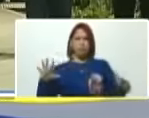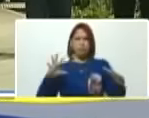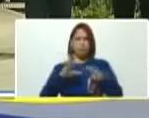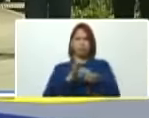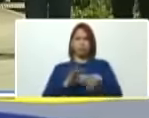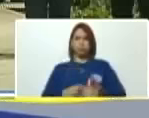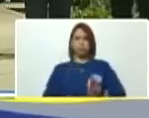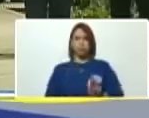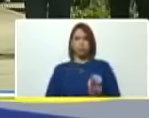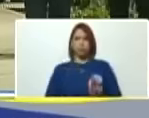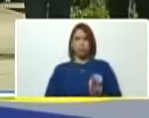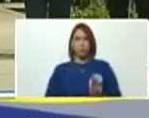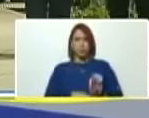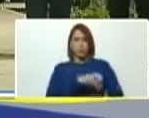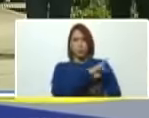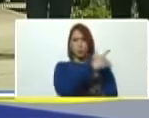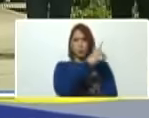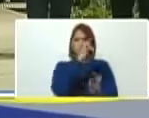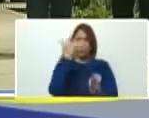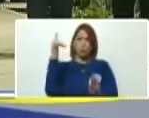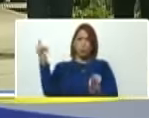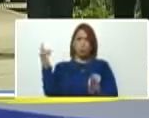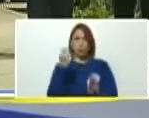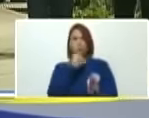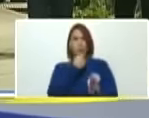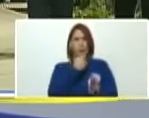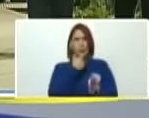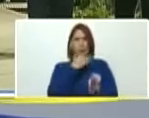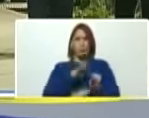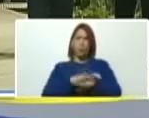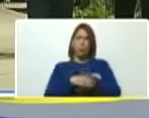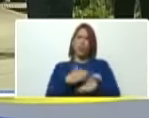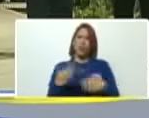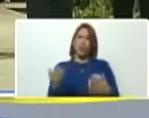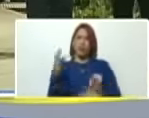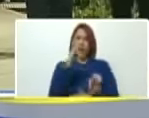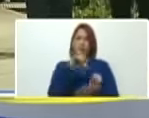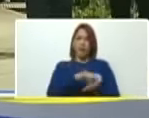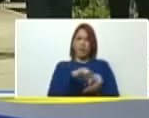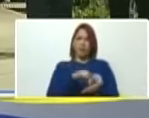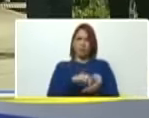bueno, de una vegetación hermosa. ¿Por qué Caracas es la capital?